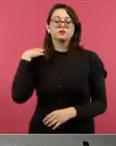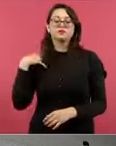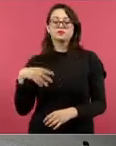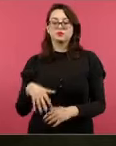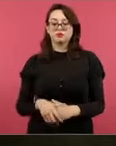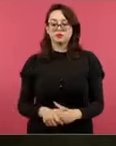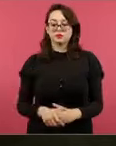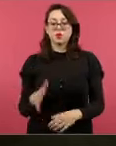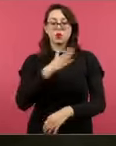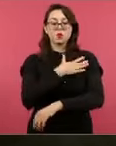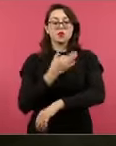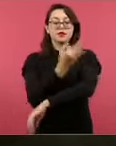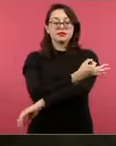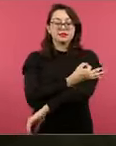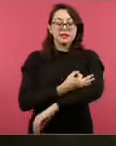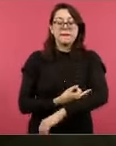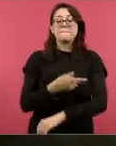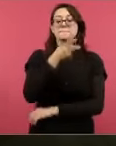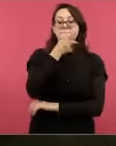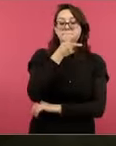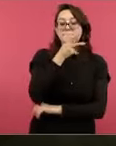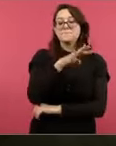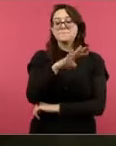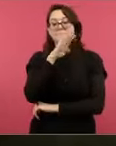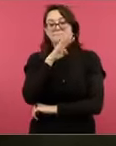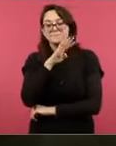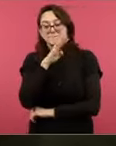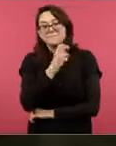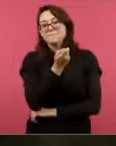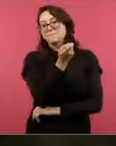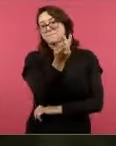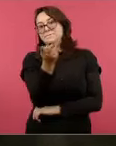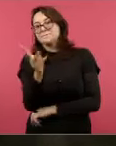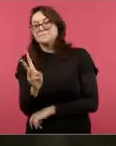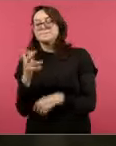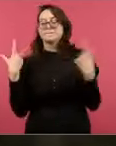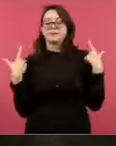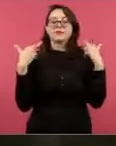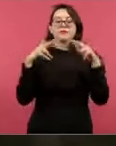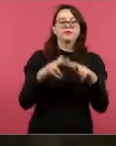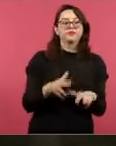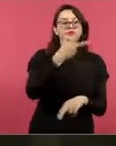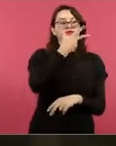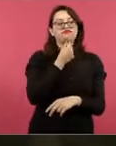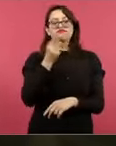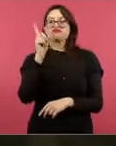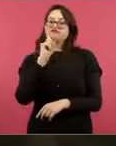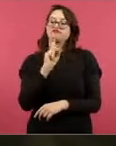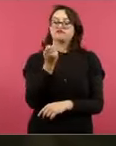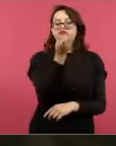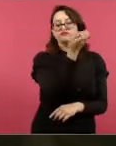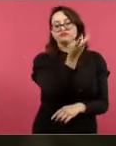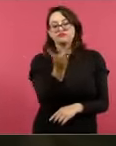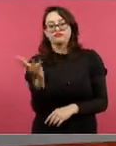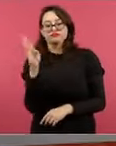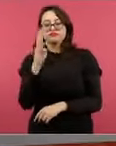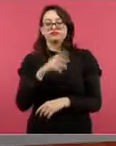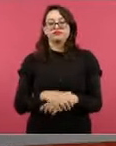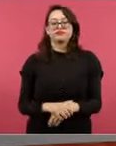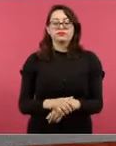tardes, queridas madres y padres de familia, maestras y maestros que nos están escuchando y a